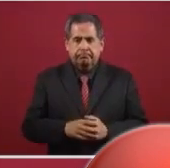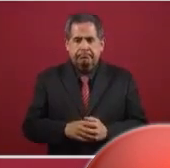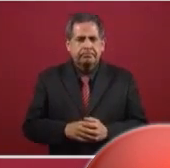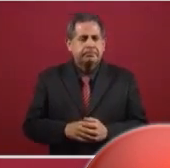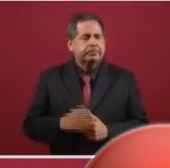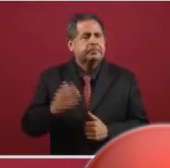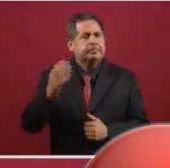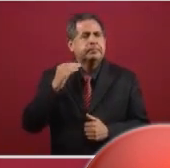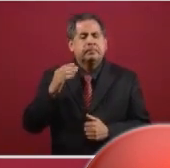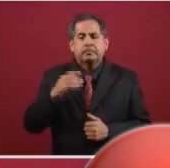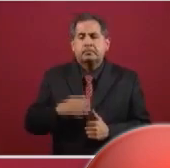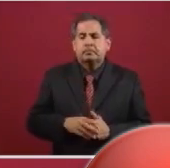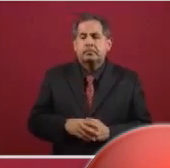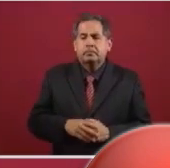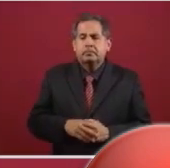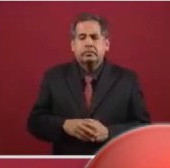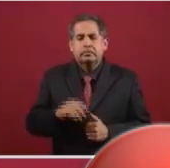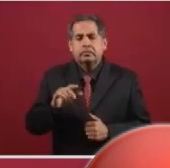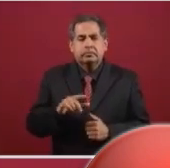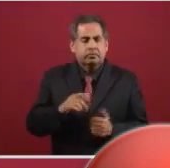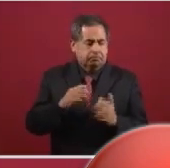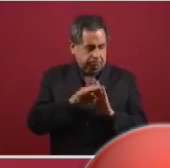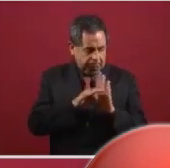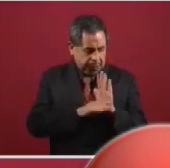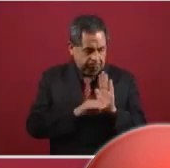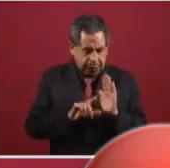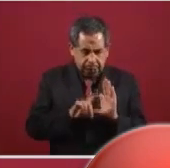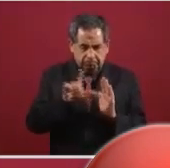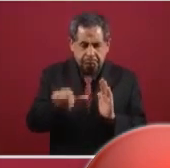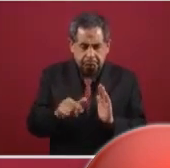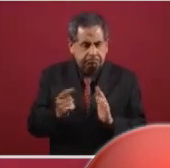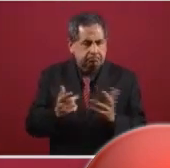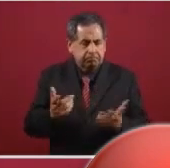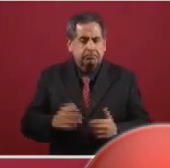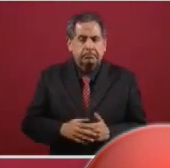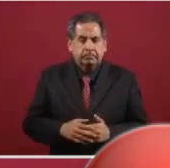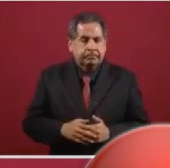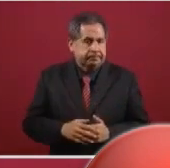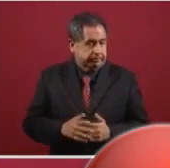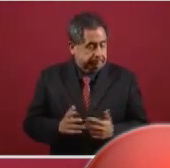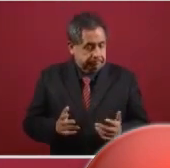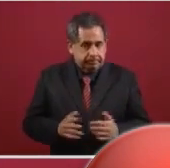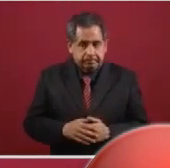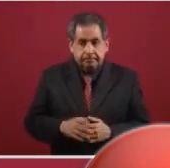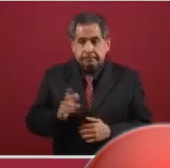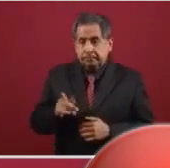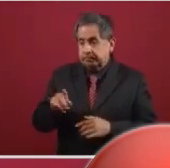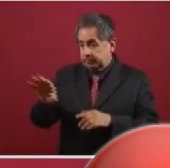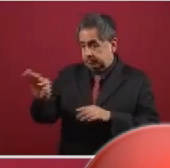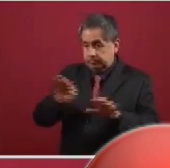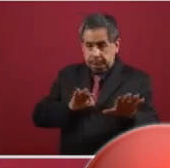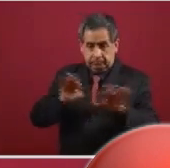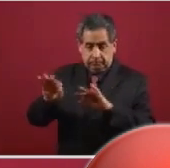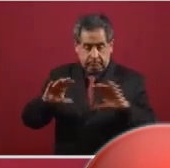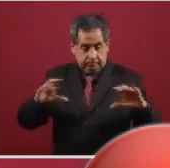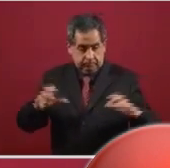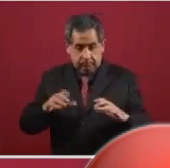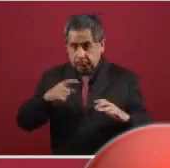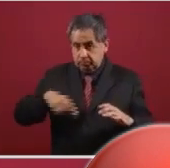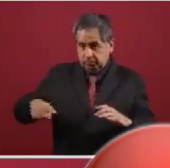preguntaba que si qué sigue. Bueno, ya hay un comité que nos está